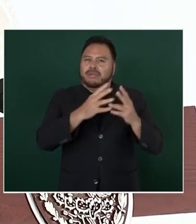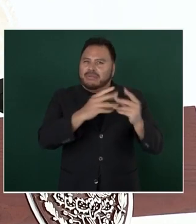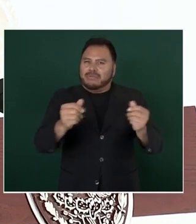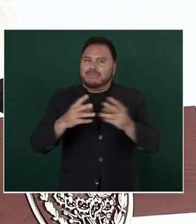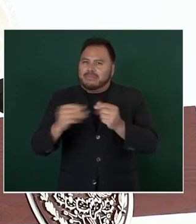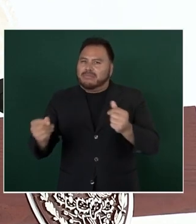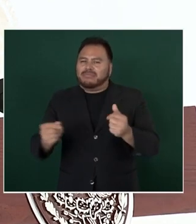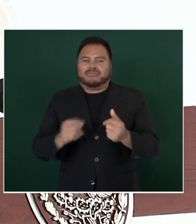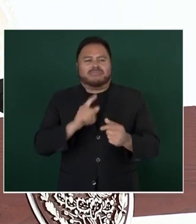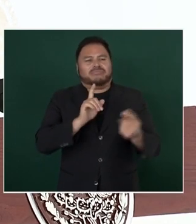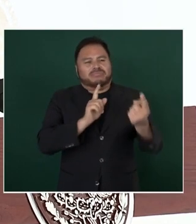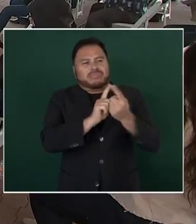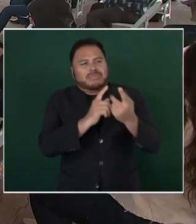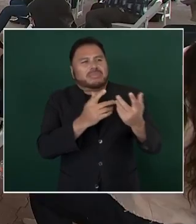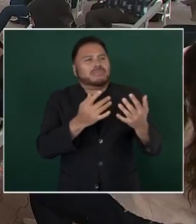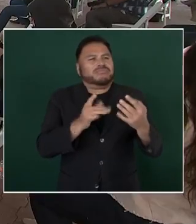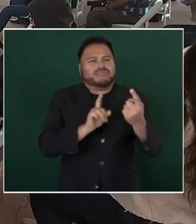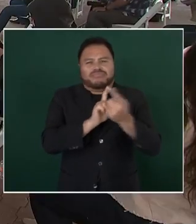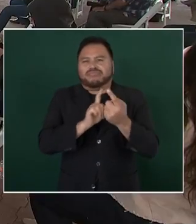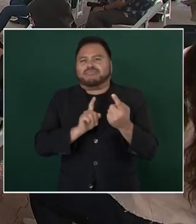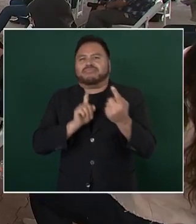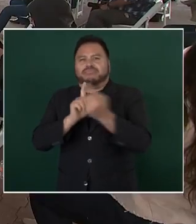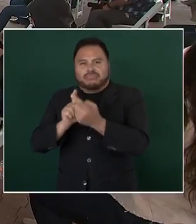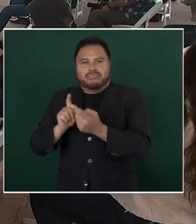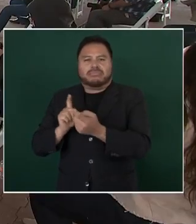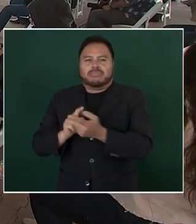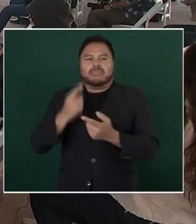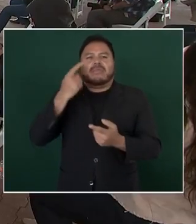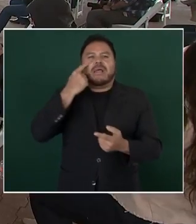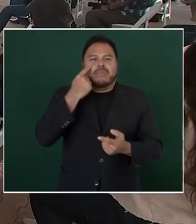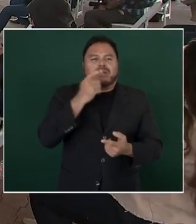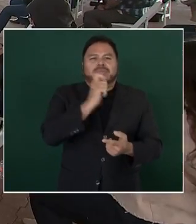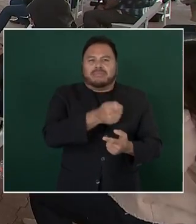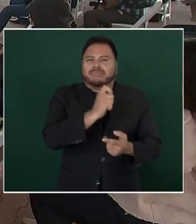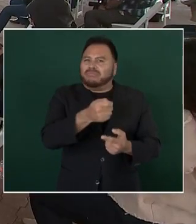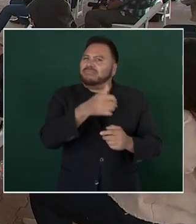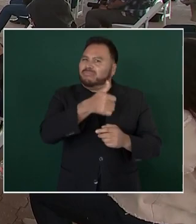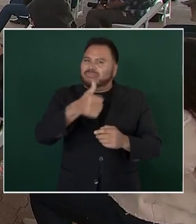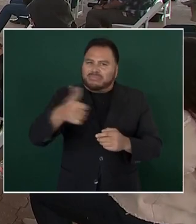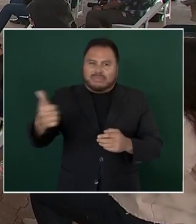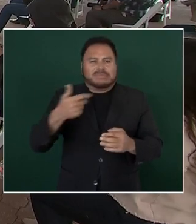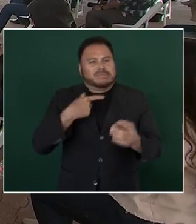desaparecidos, reuniéndonos con ellos,